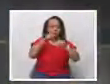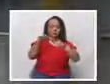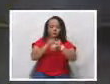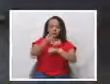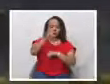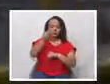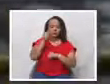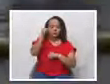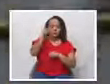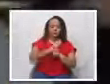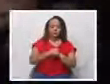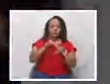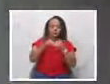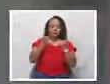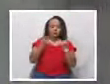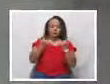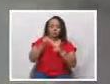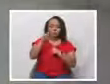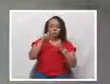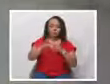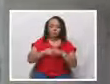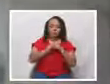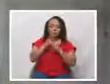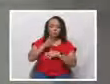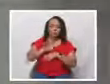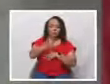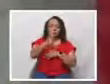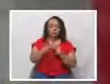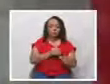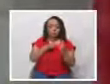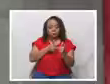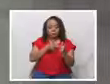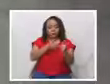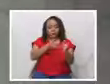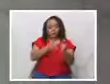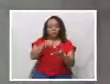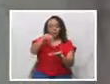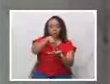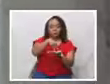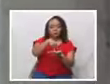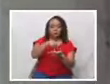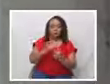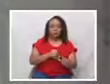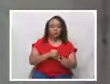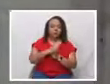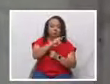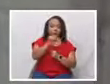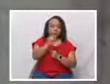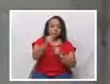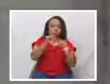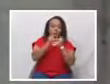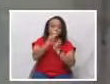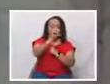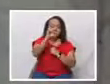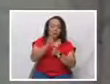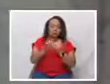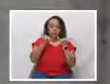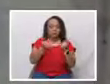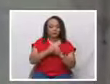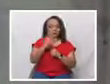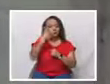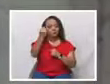María, pero ya ahora sí empieza su recorrido la caravana Sherman Whitty y demás delegación de Costa Rica. Ya ahora sí